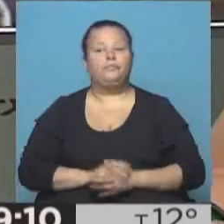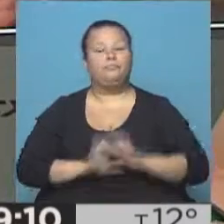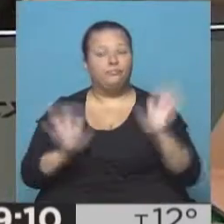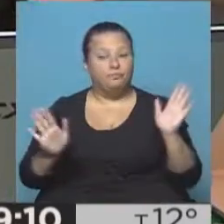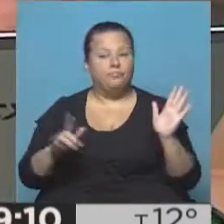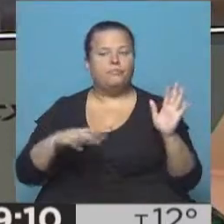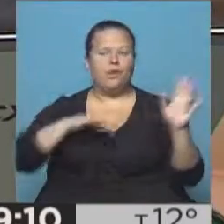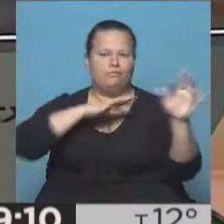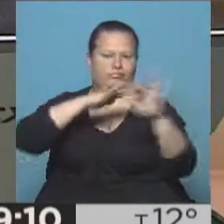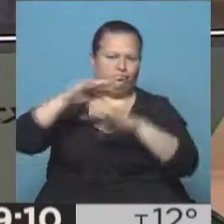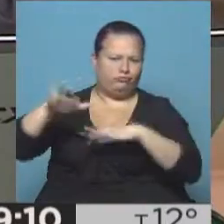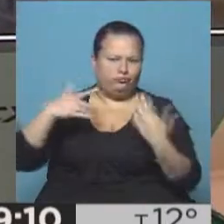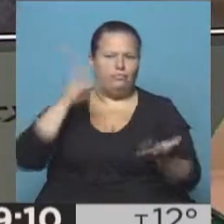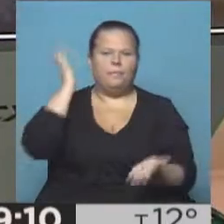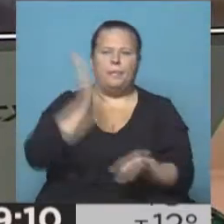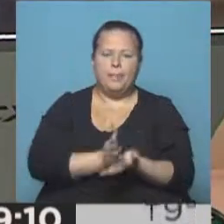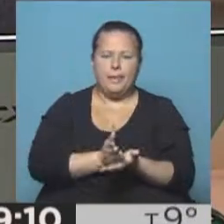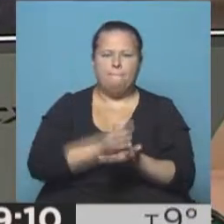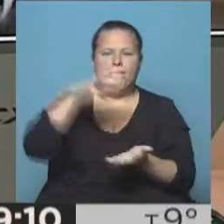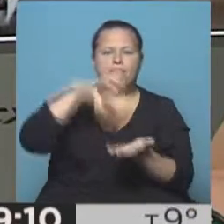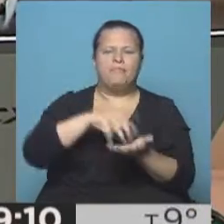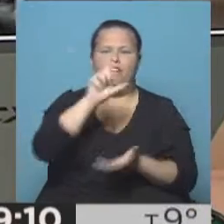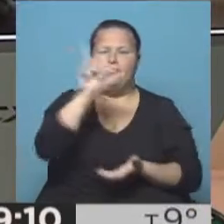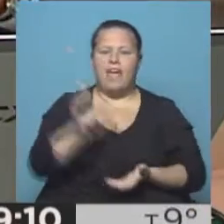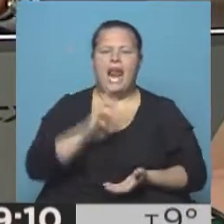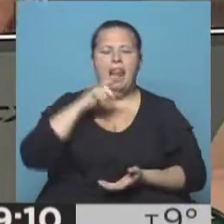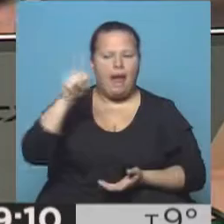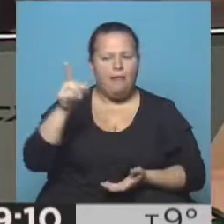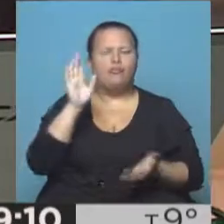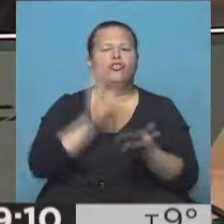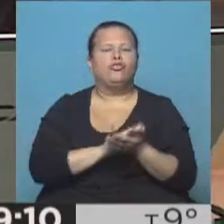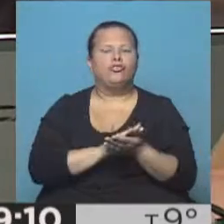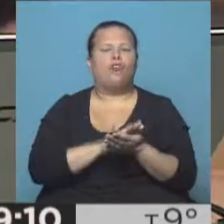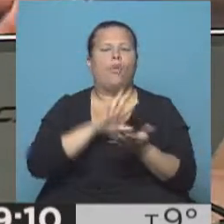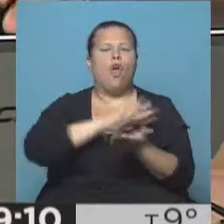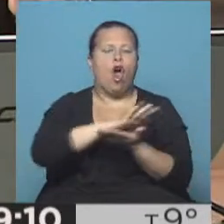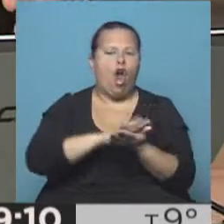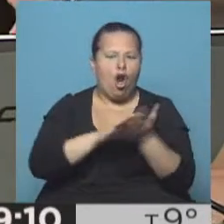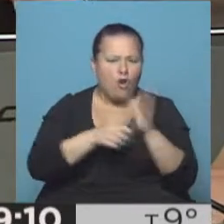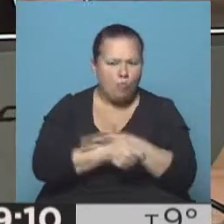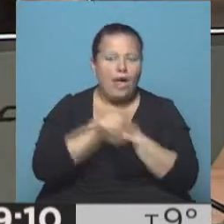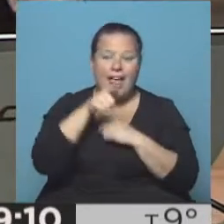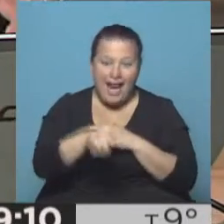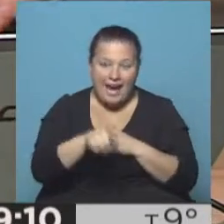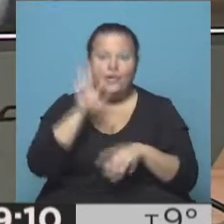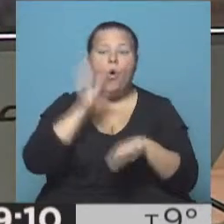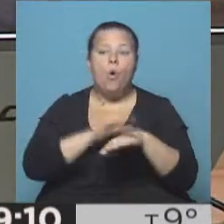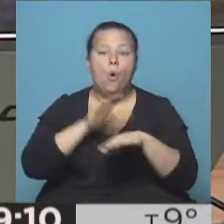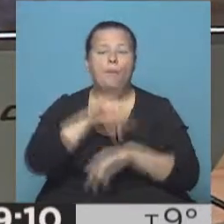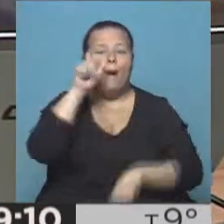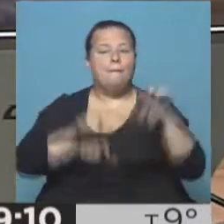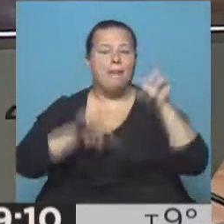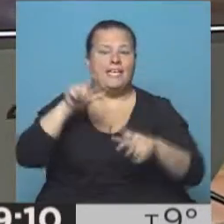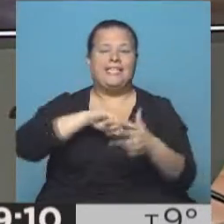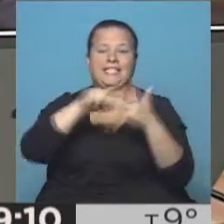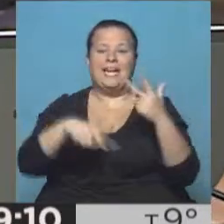Bueno, ha generado mucha repercusión, ¿eh? Un fallo de la Cámara Federal de La Plata tiene que ver con delitos de corrupción, donde en estos delitos estén involucrados integrantes de los